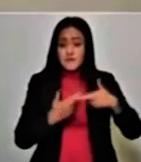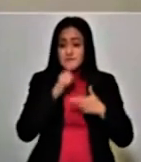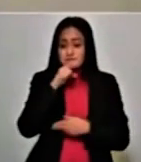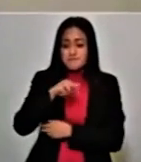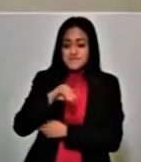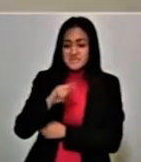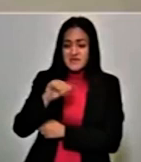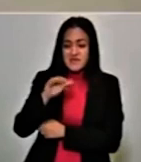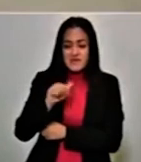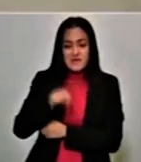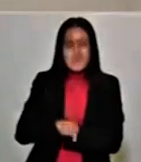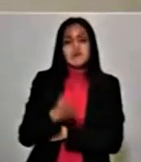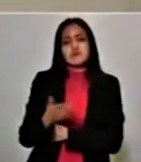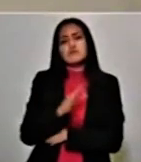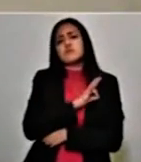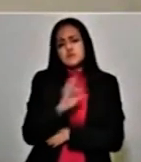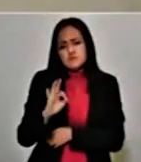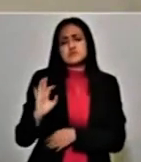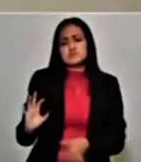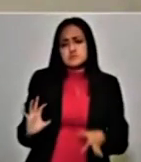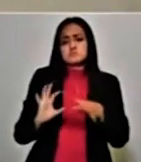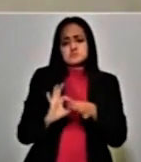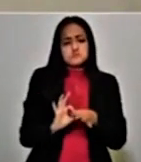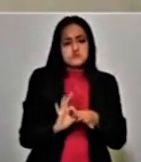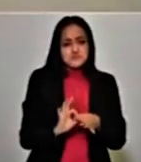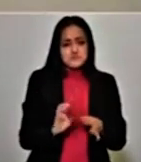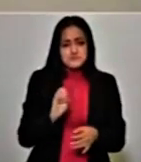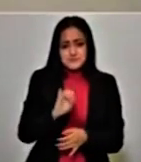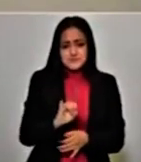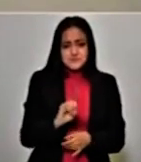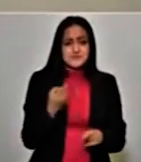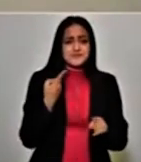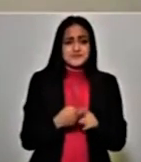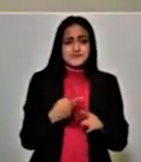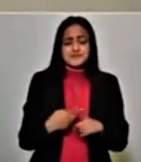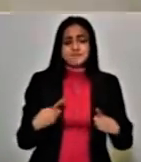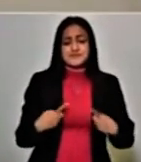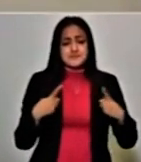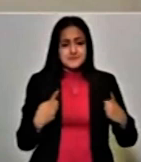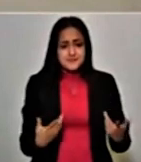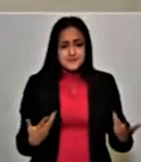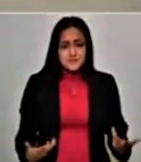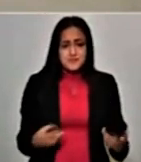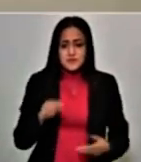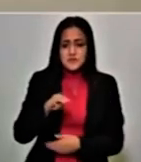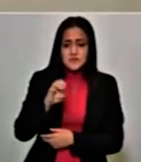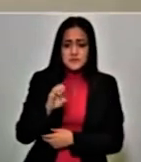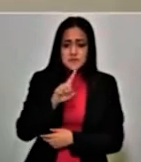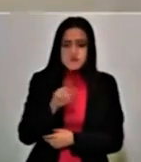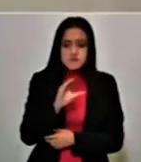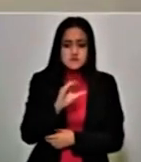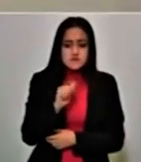Mixteca podría estar ligado, está ligado a la destilación del mezcal,